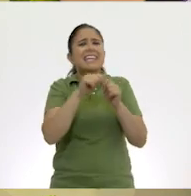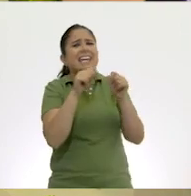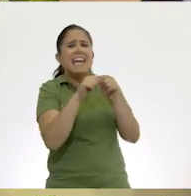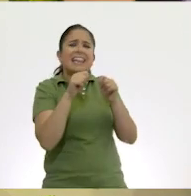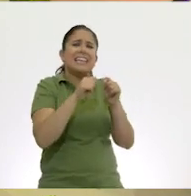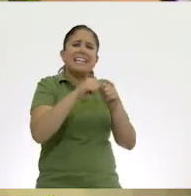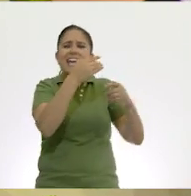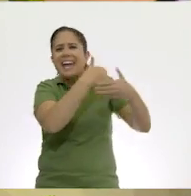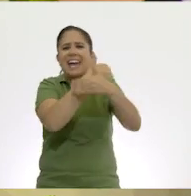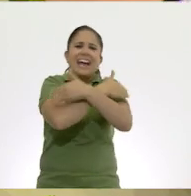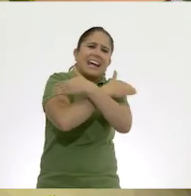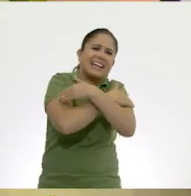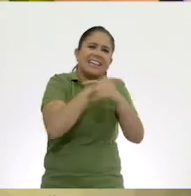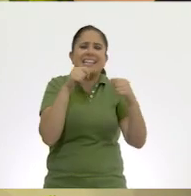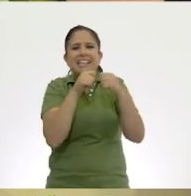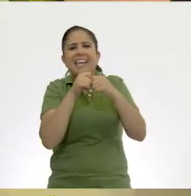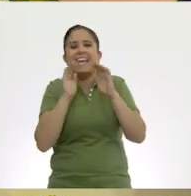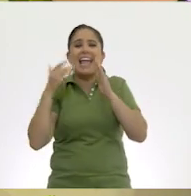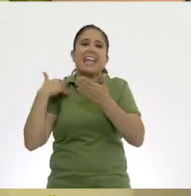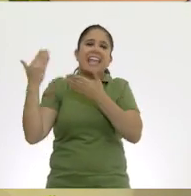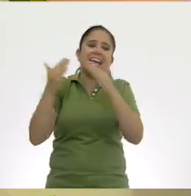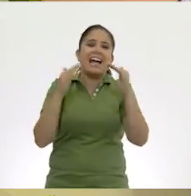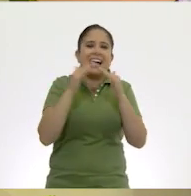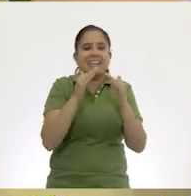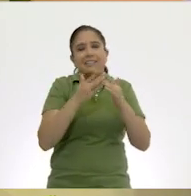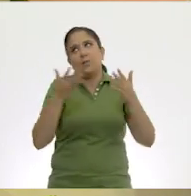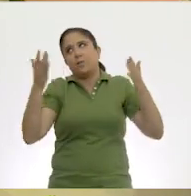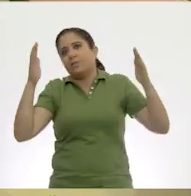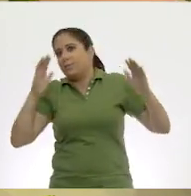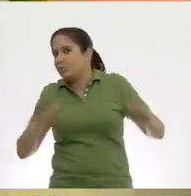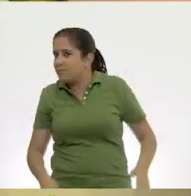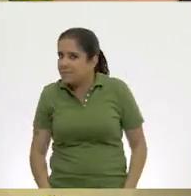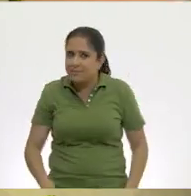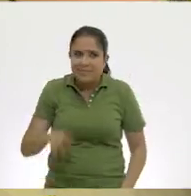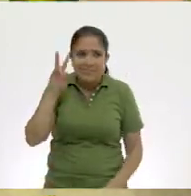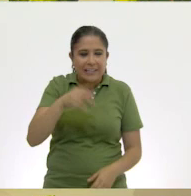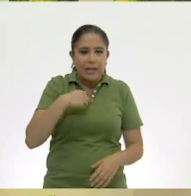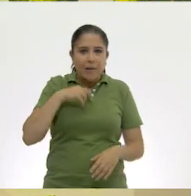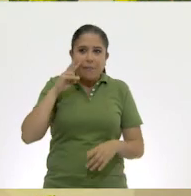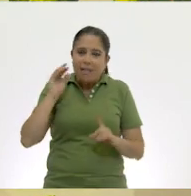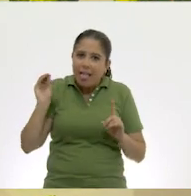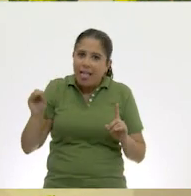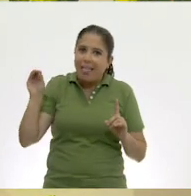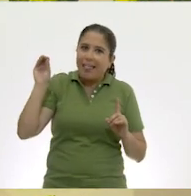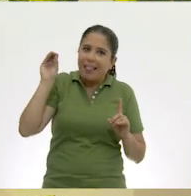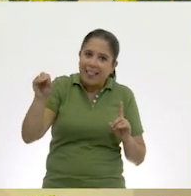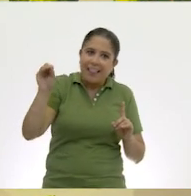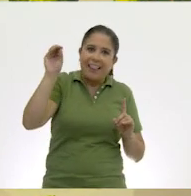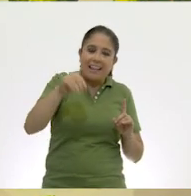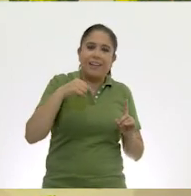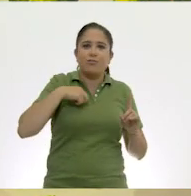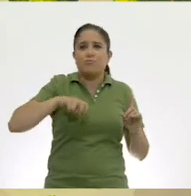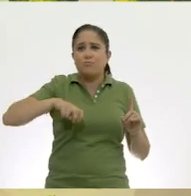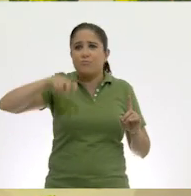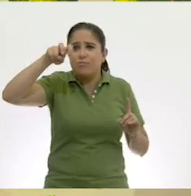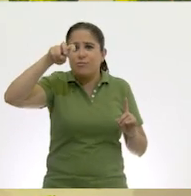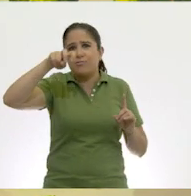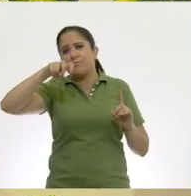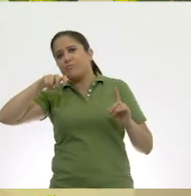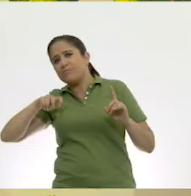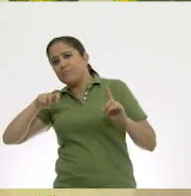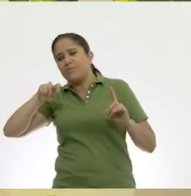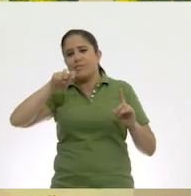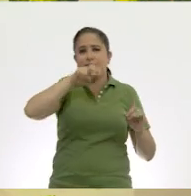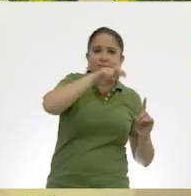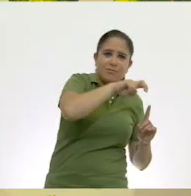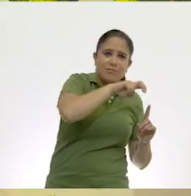de la casa hoy si vieras todo lo que tuve que pasar día subí baje a